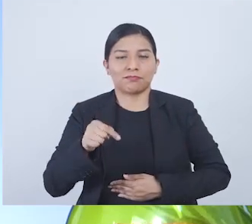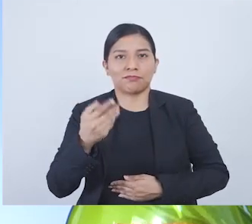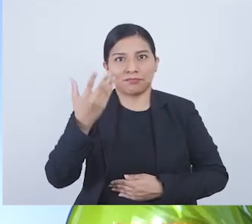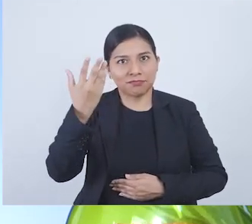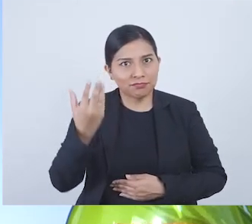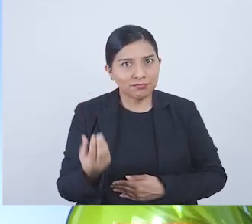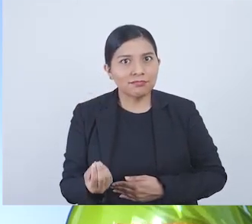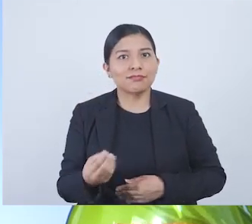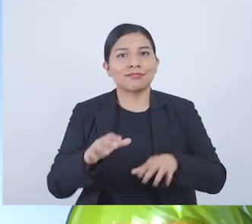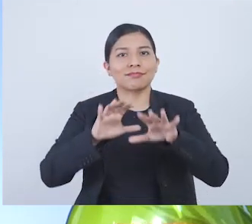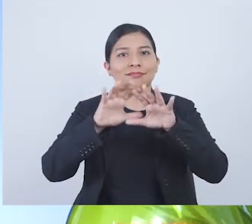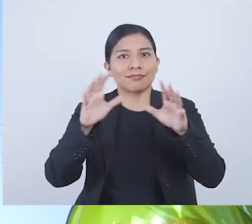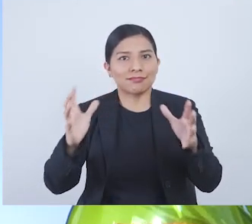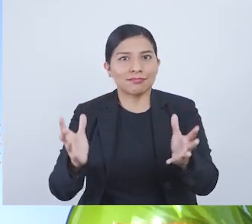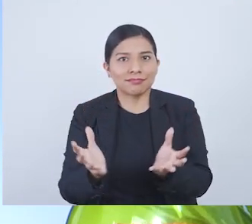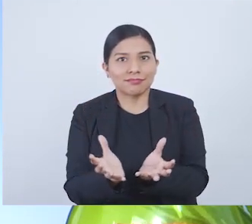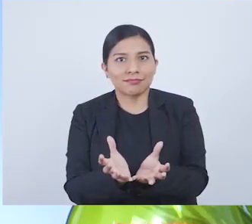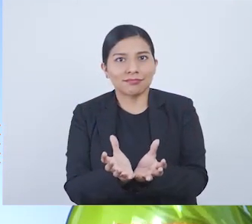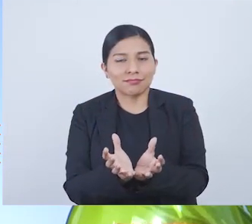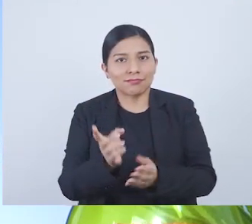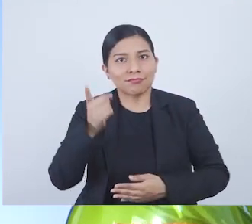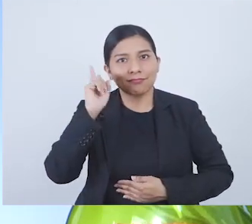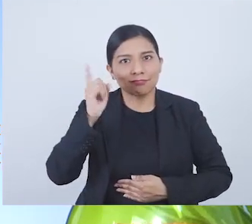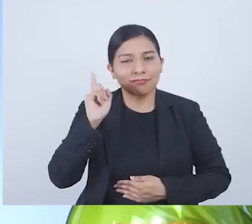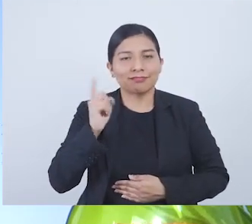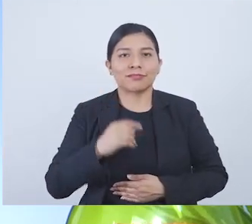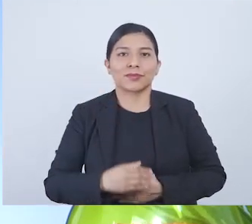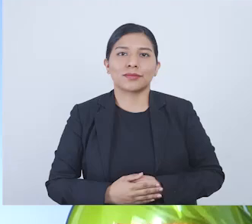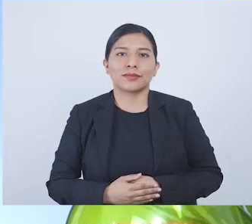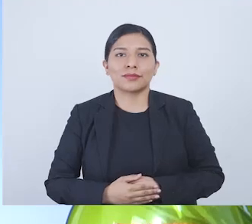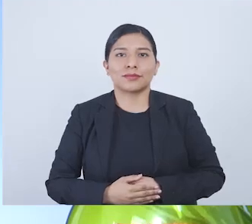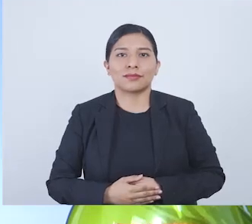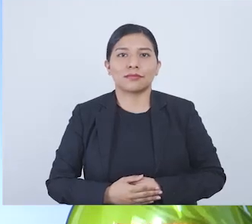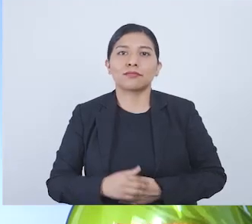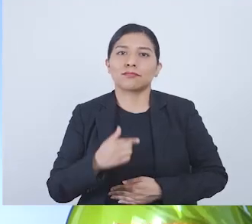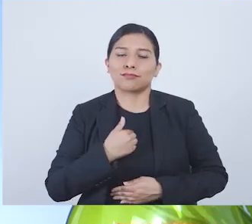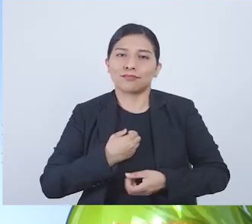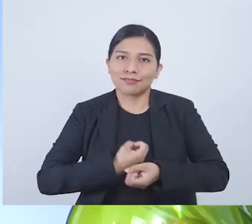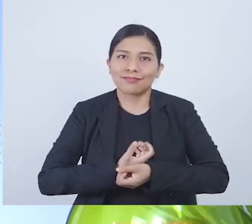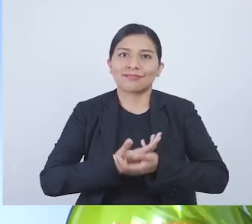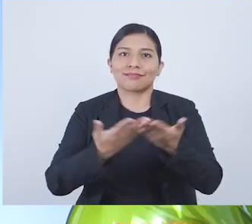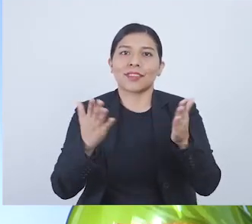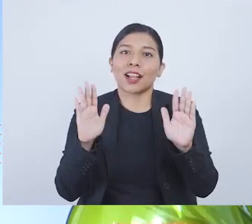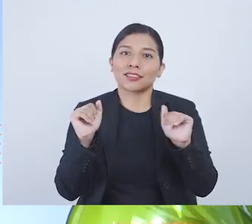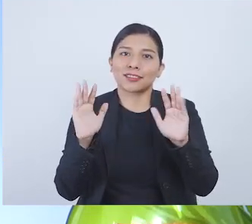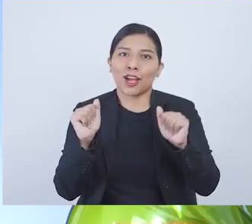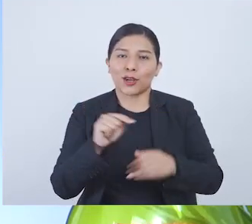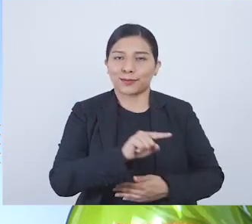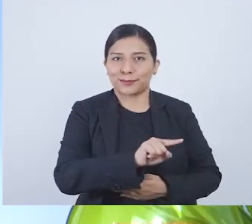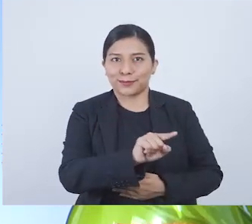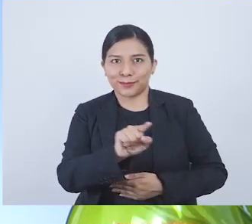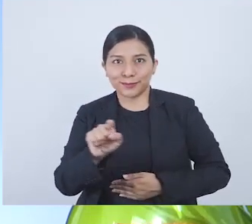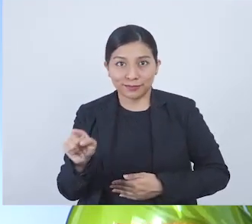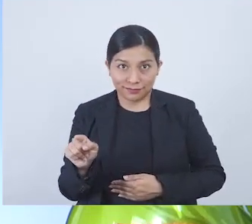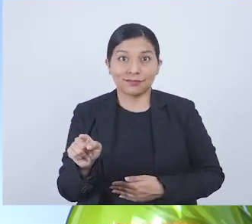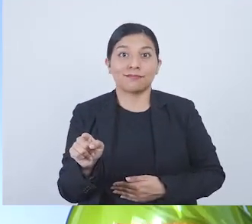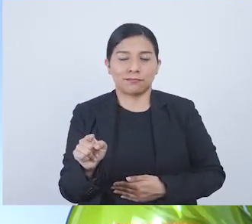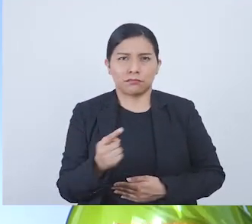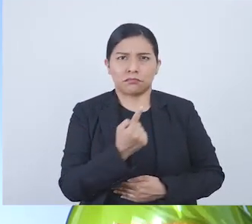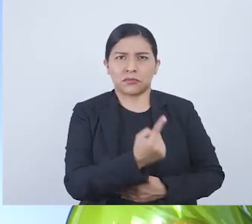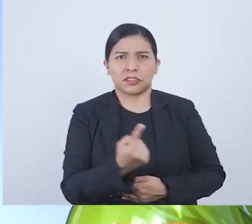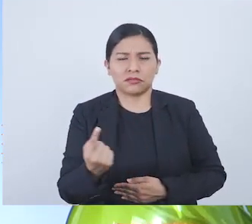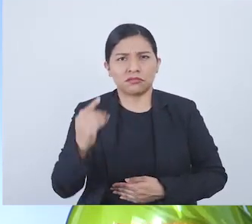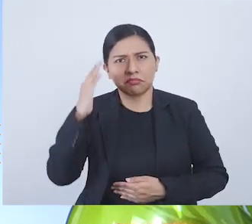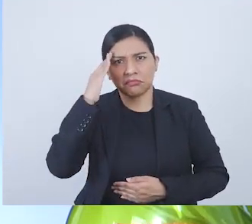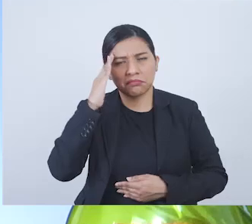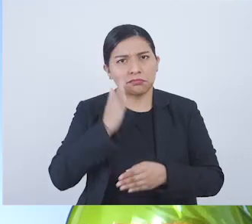conmemorar el Día Internacional de los Docentes. Quiero extender mi saludo de manera particular a aquellos especialistas del